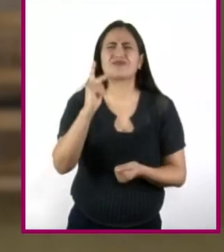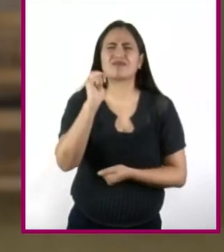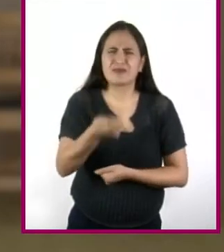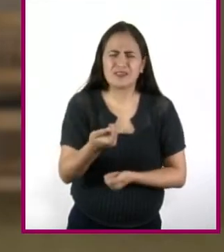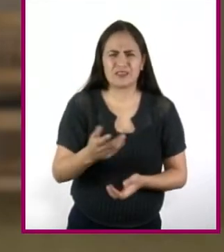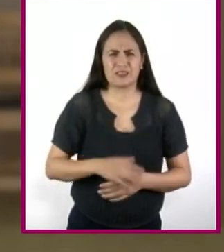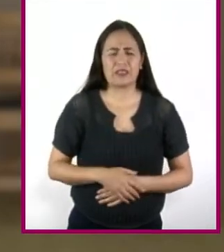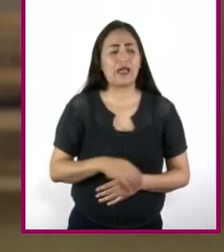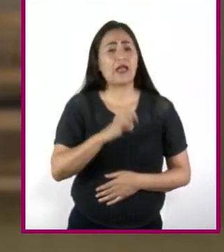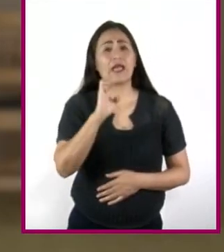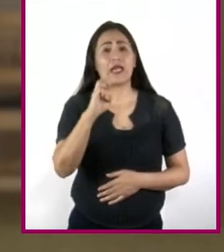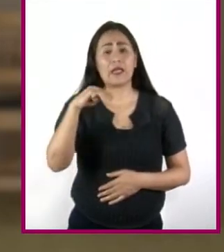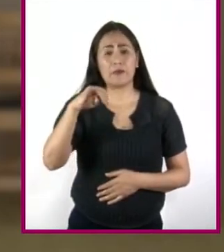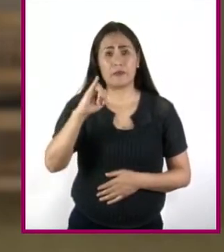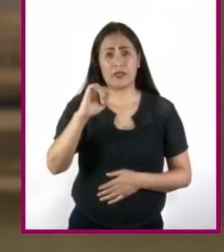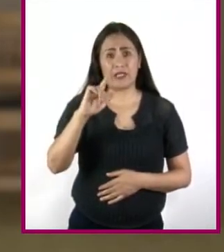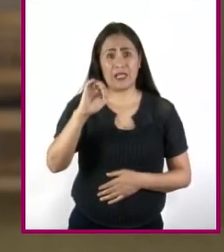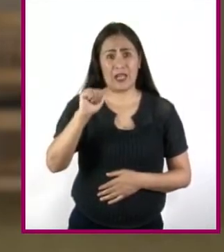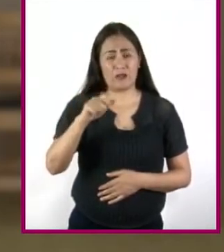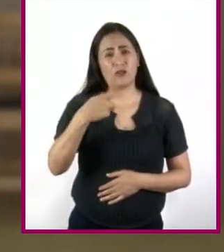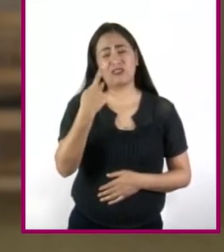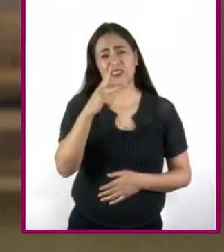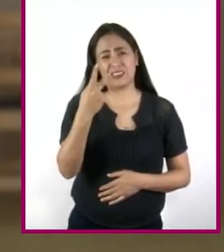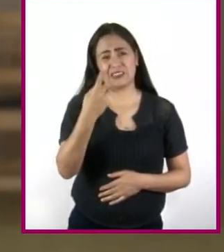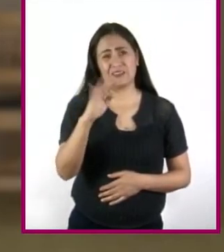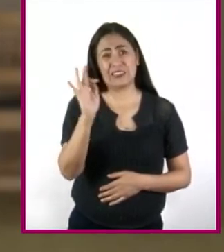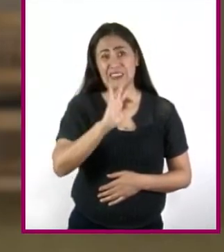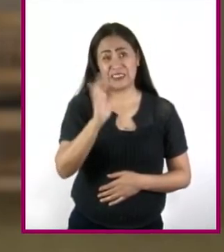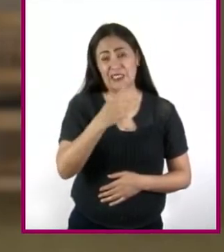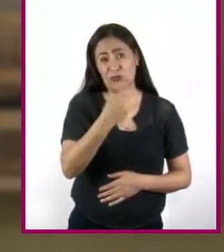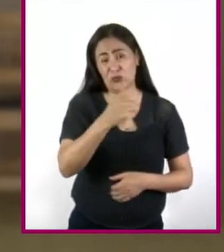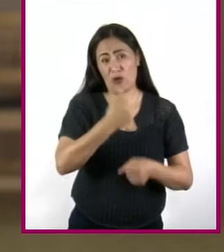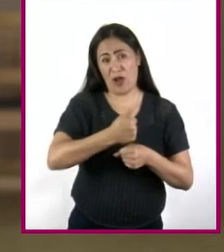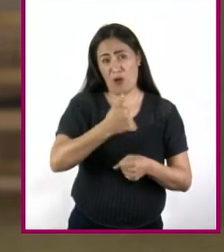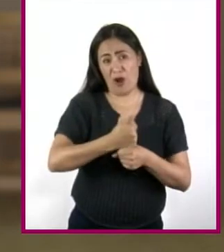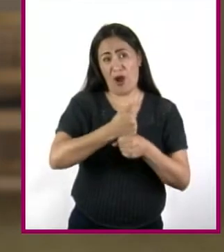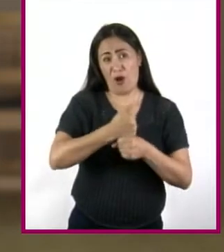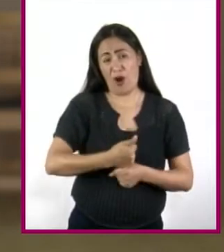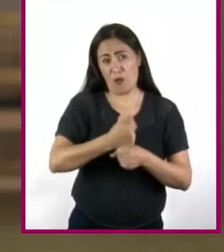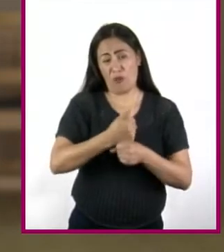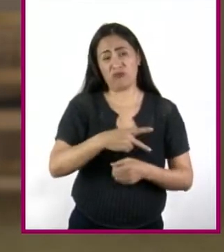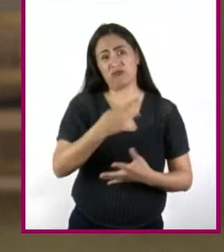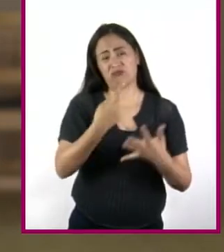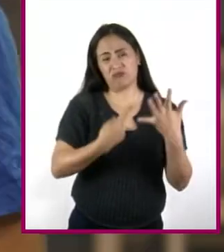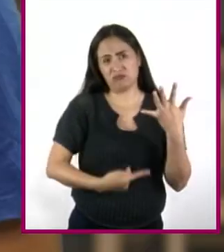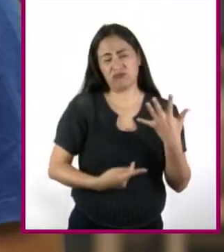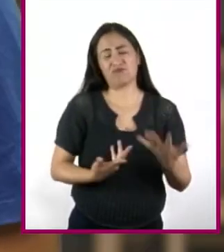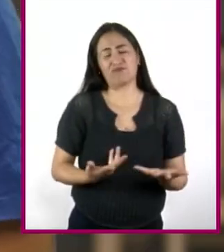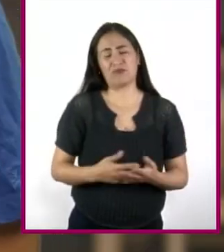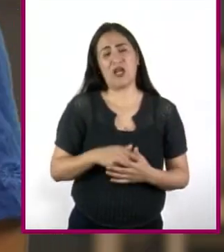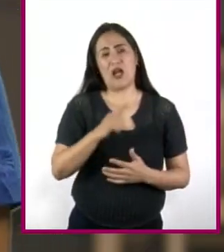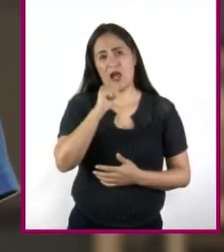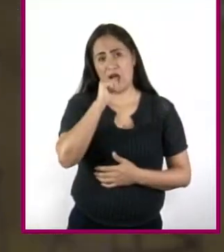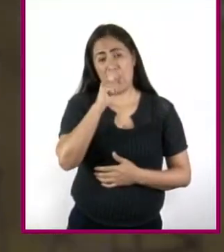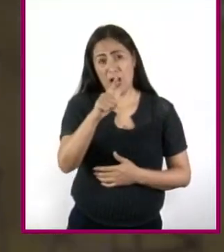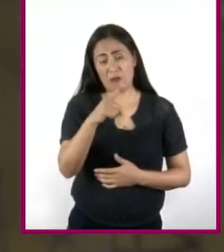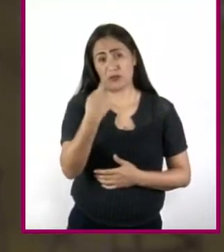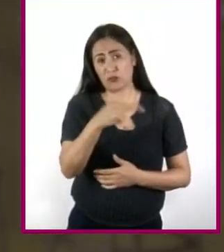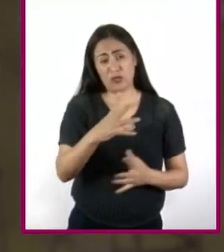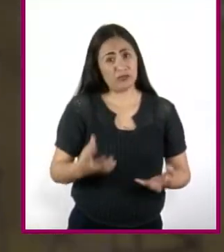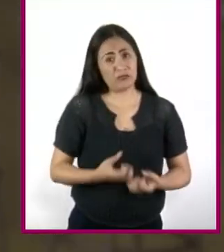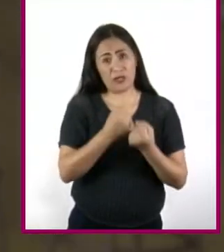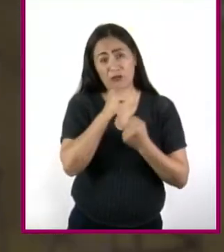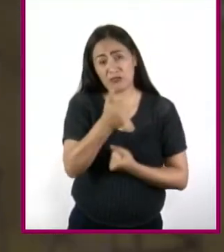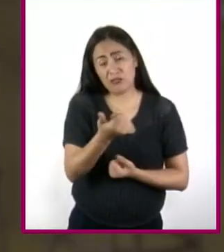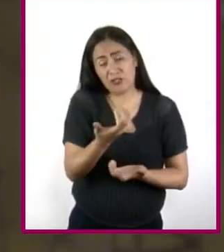que Emiliano teme que su abuelito haya cometido un pecado muy grave y su alma no tenga salvación. ¿Y eso?